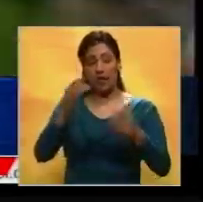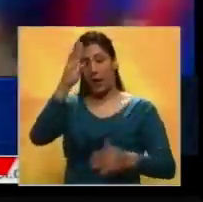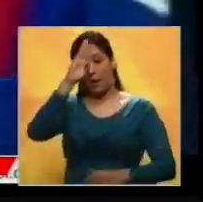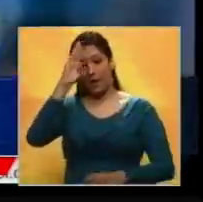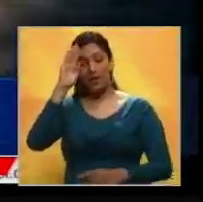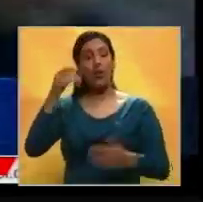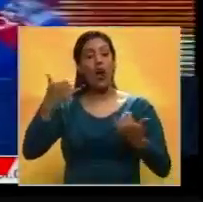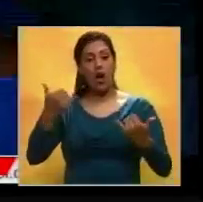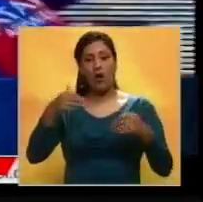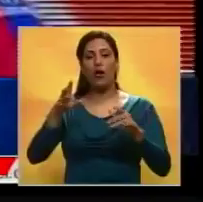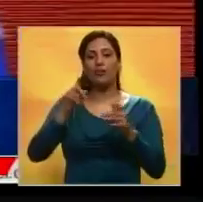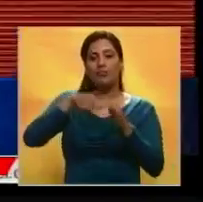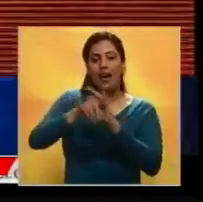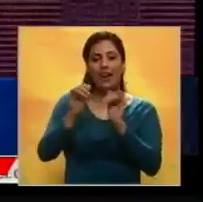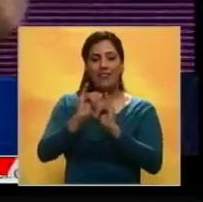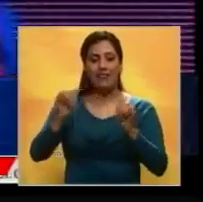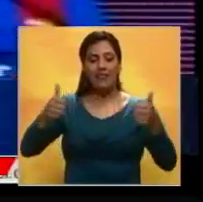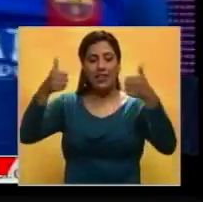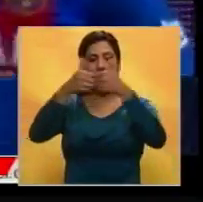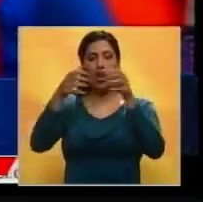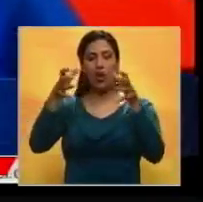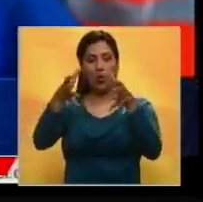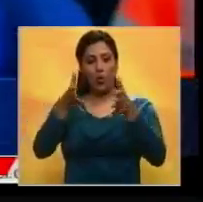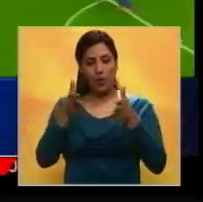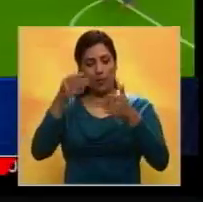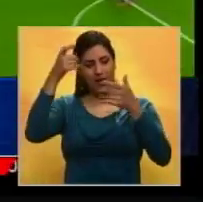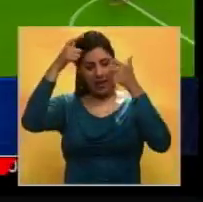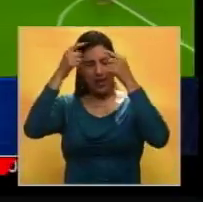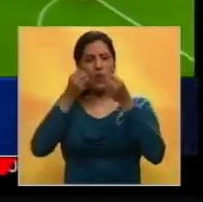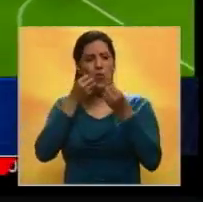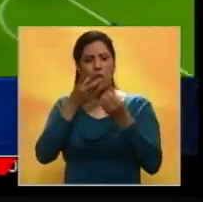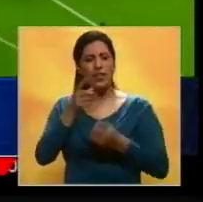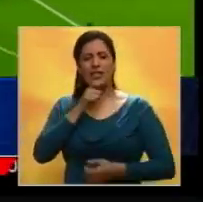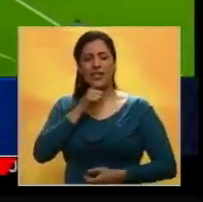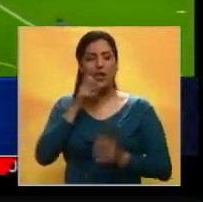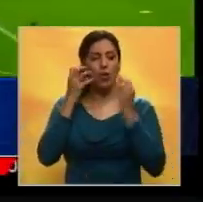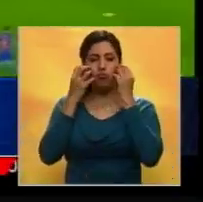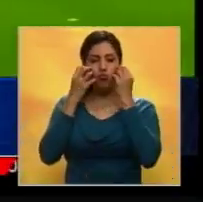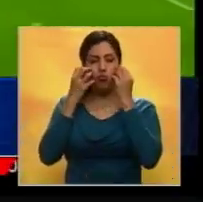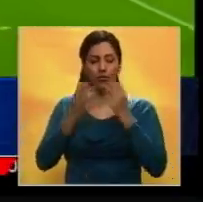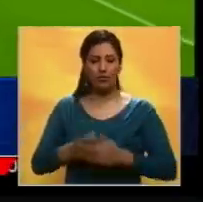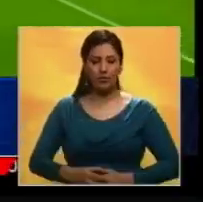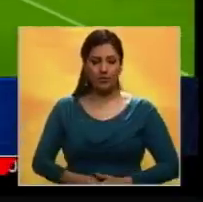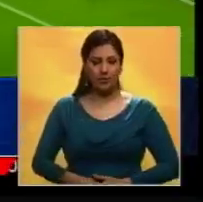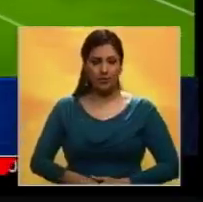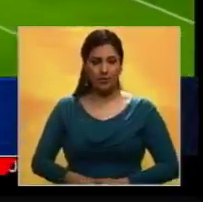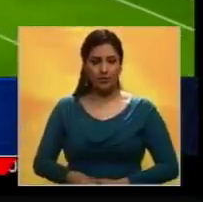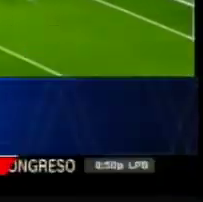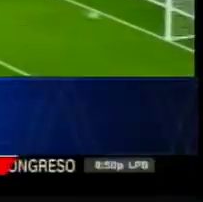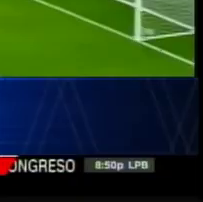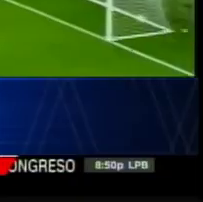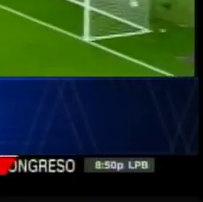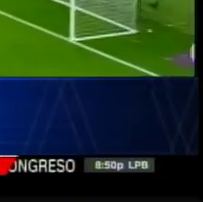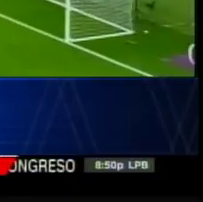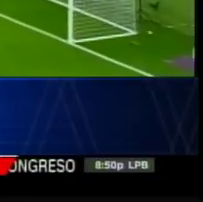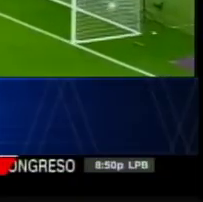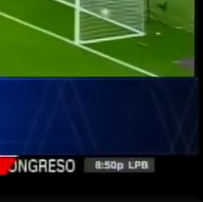y se metió en la final de la Copa del Rey. Los detalles en minutos con Gregorio Rojas.